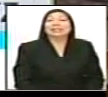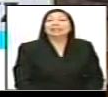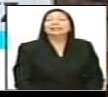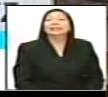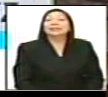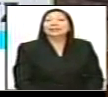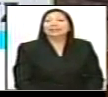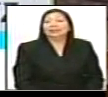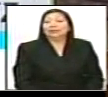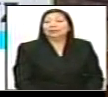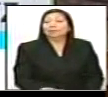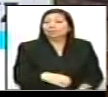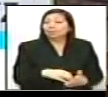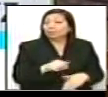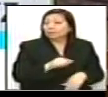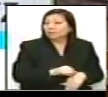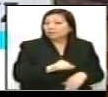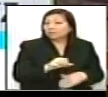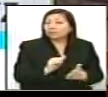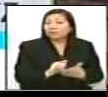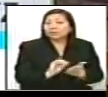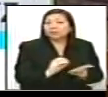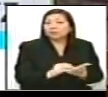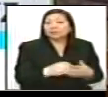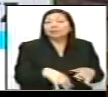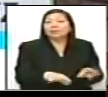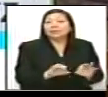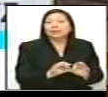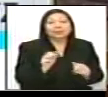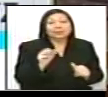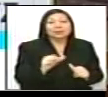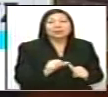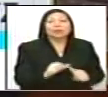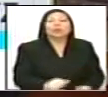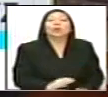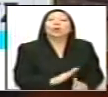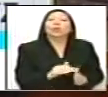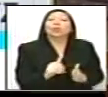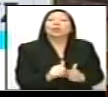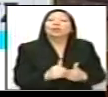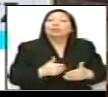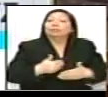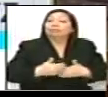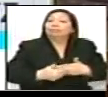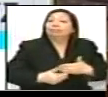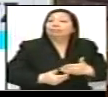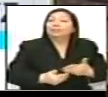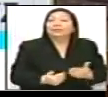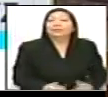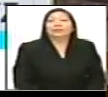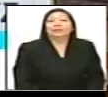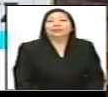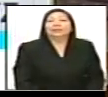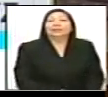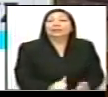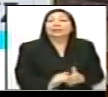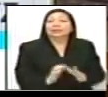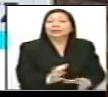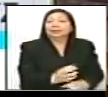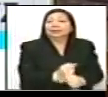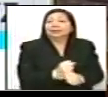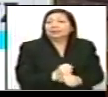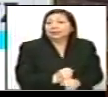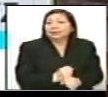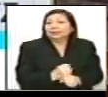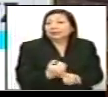de los pueblos indígenas, creo que es bien importante recordar todas las vulnerabilidades sucesivas a las que están sujetos,